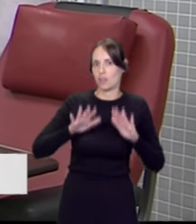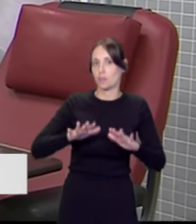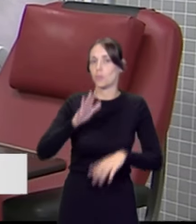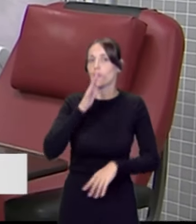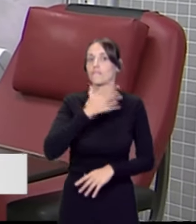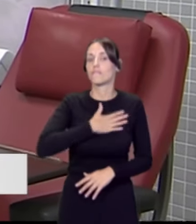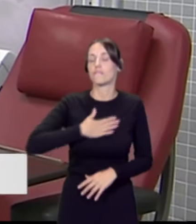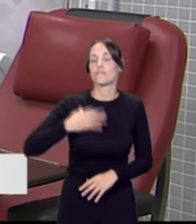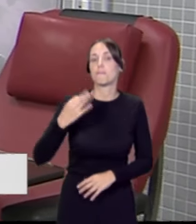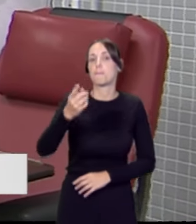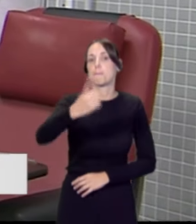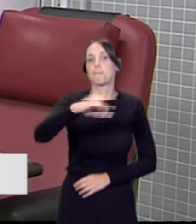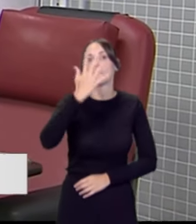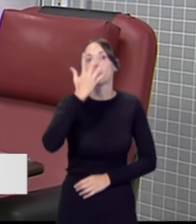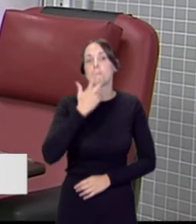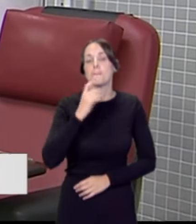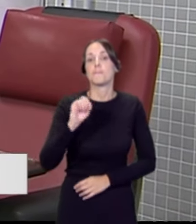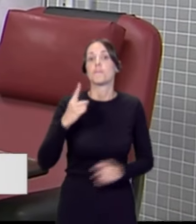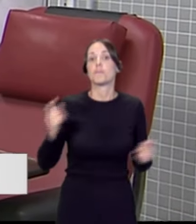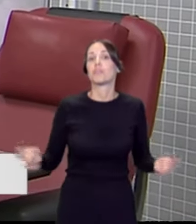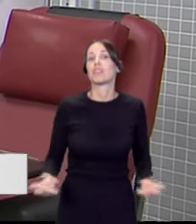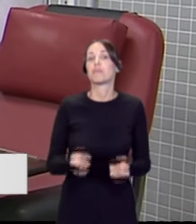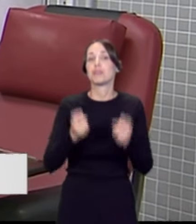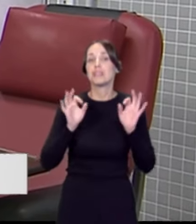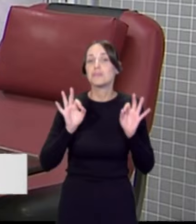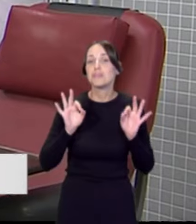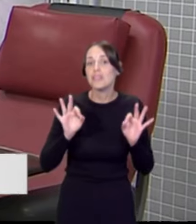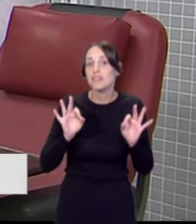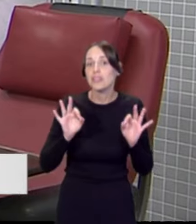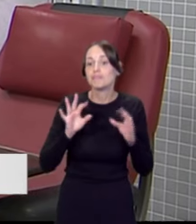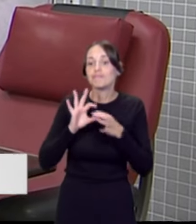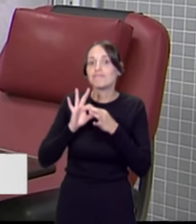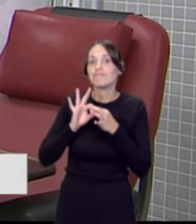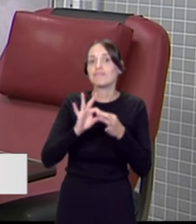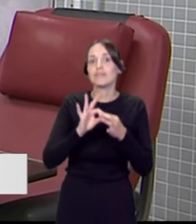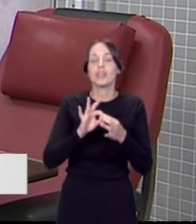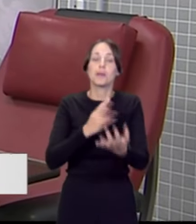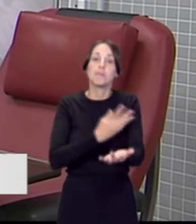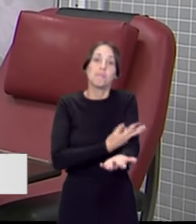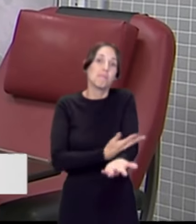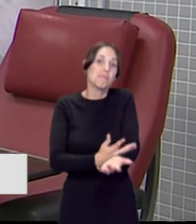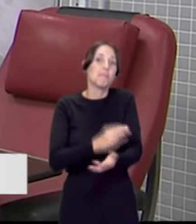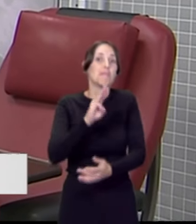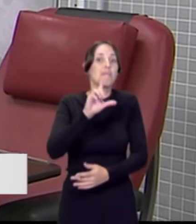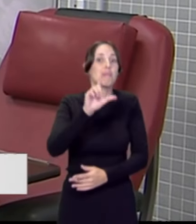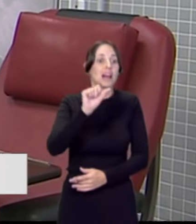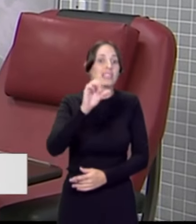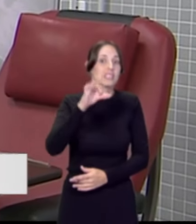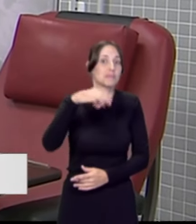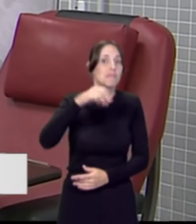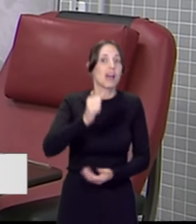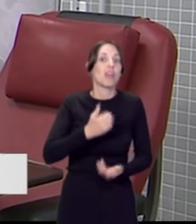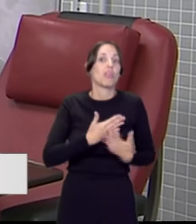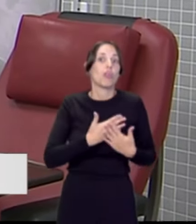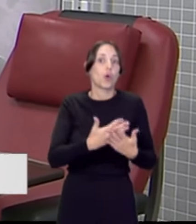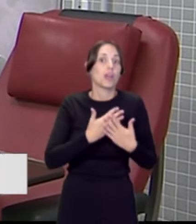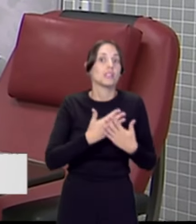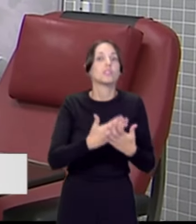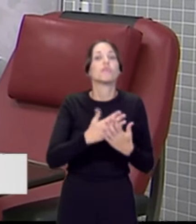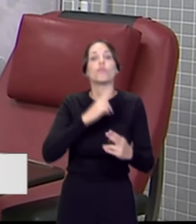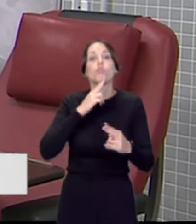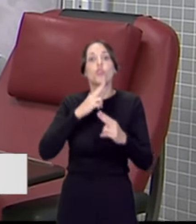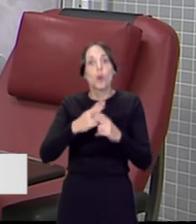conozcan con nosotros la primera campaña específica de donación de plasma que ha lanzado este instituto. Se titula Plasma